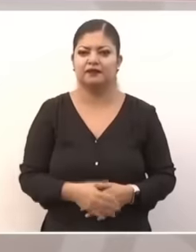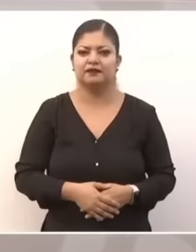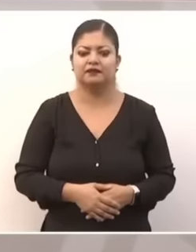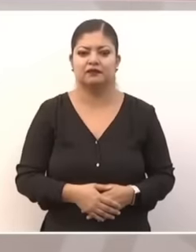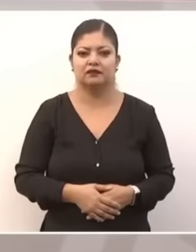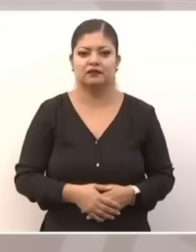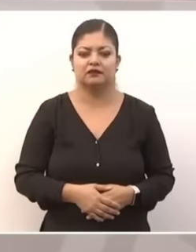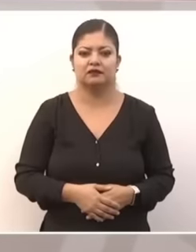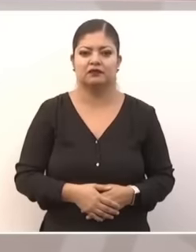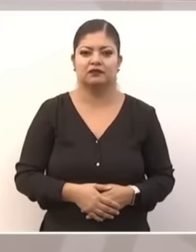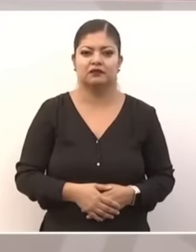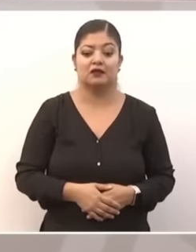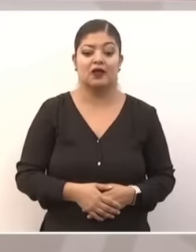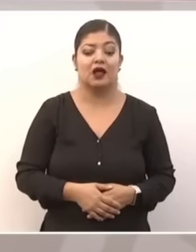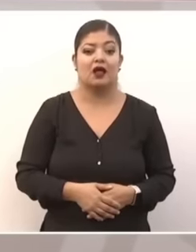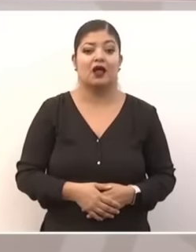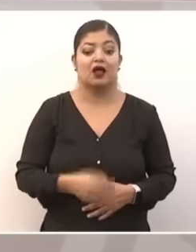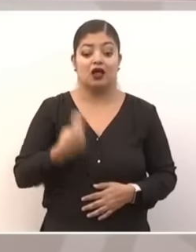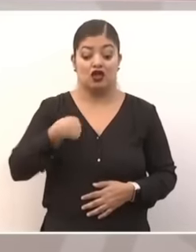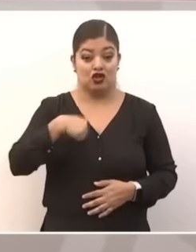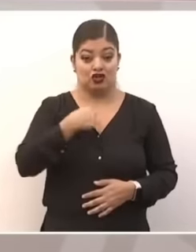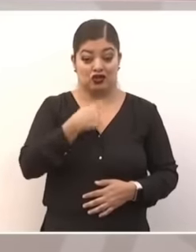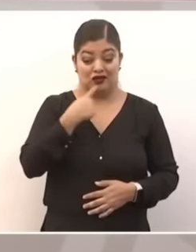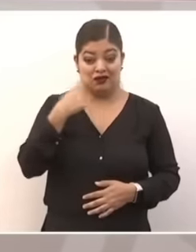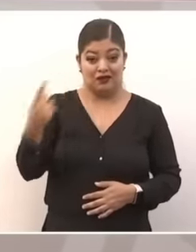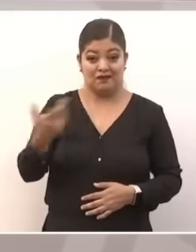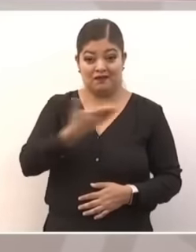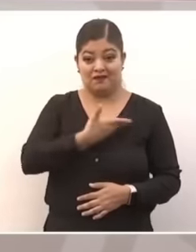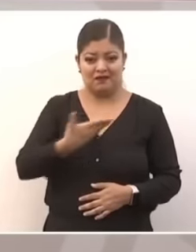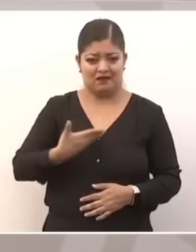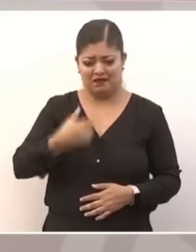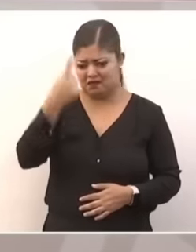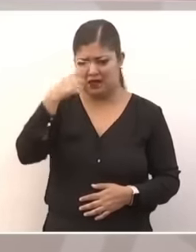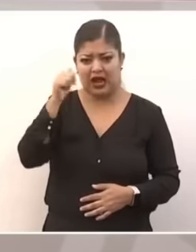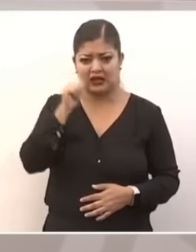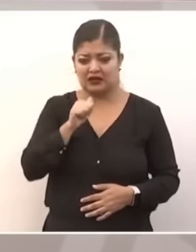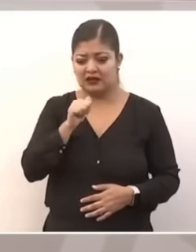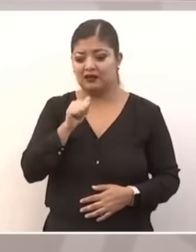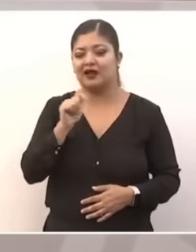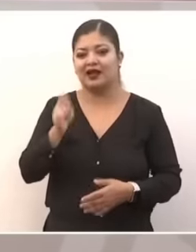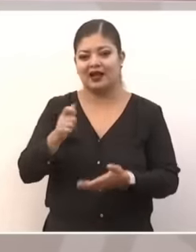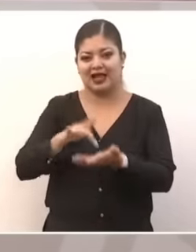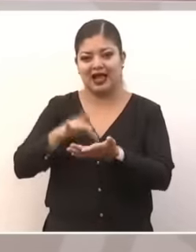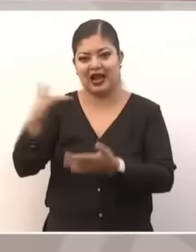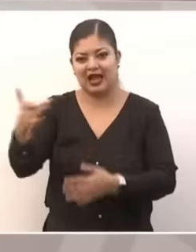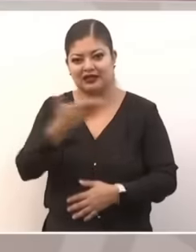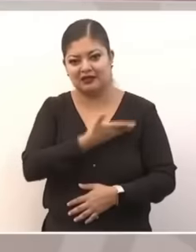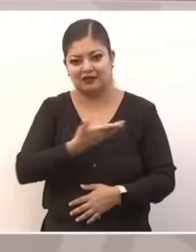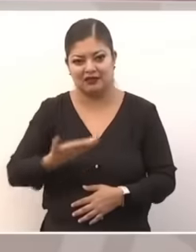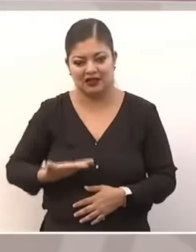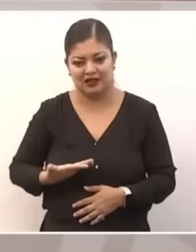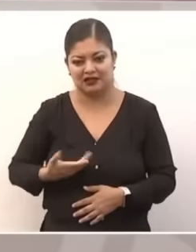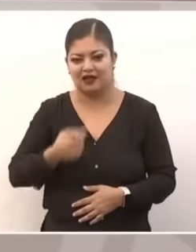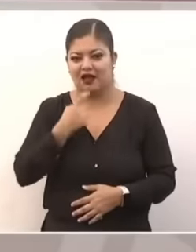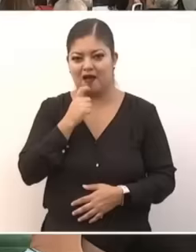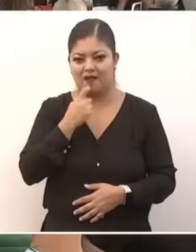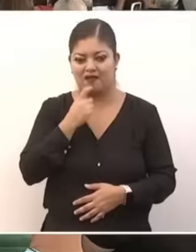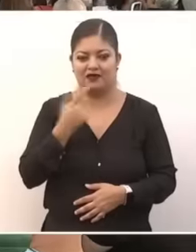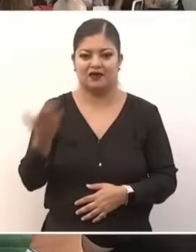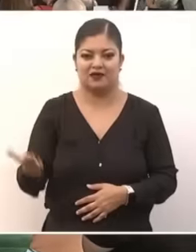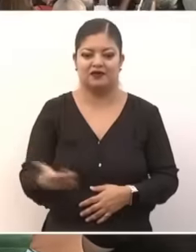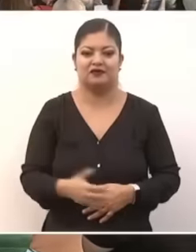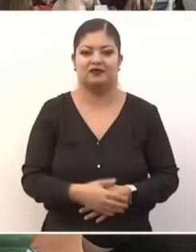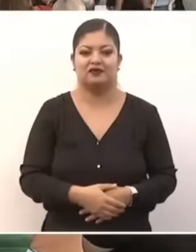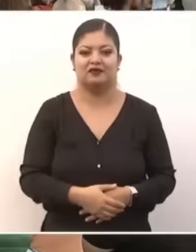Y lo que le decimos al presidente siempre y por siempre es gracias, presidente Andrés Manuel López Obrador,